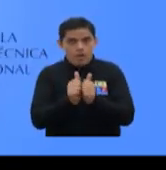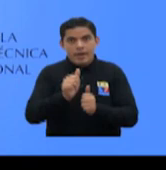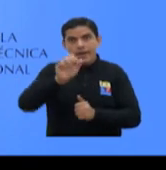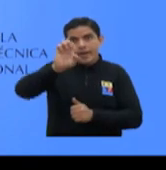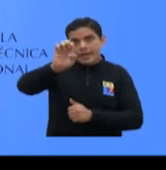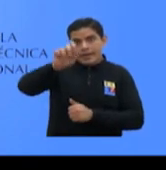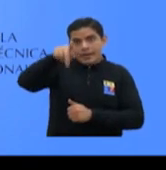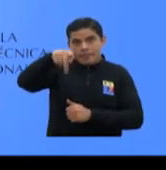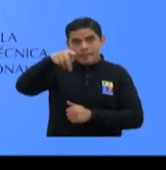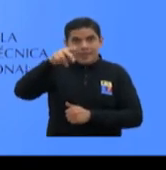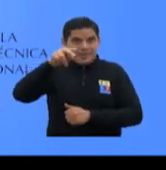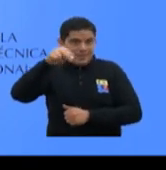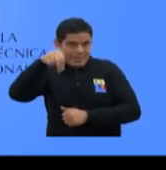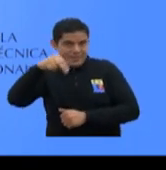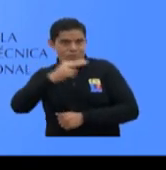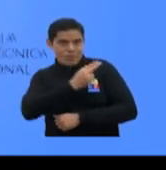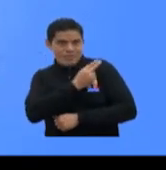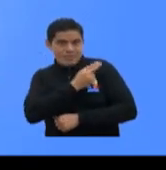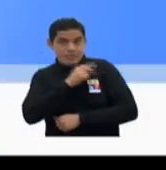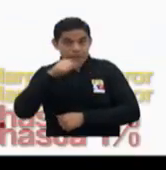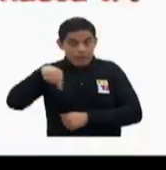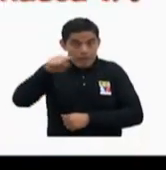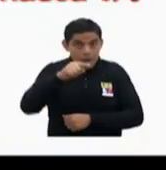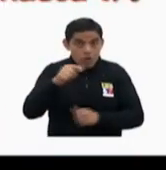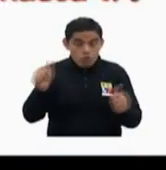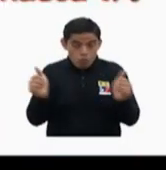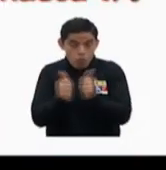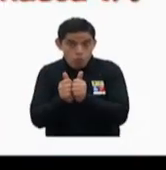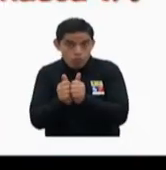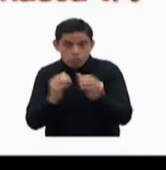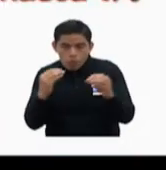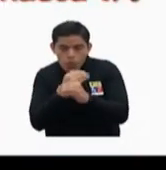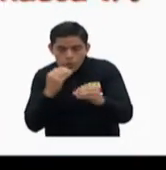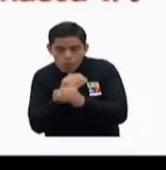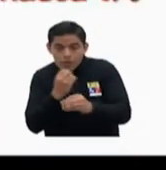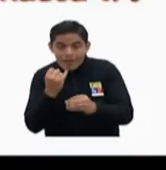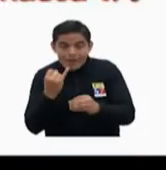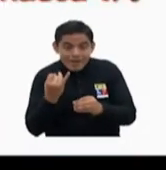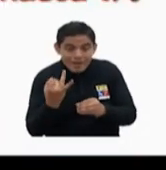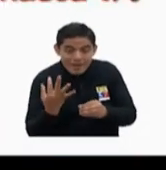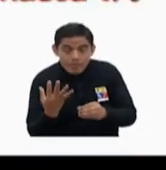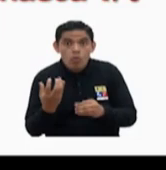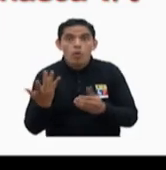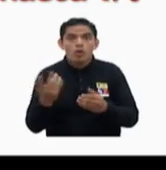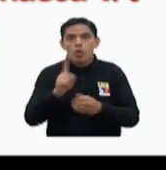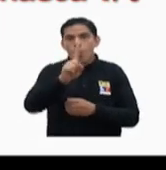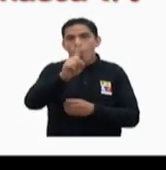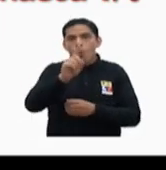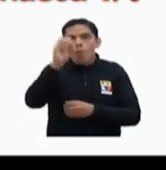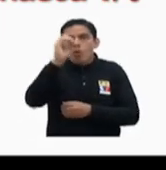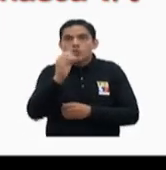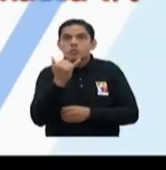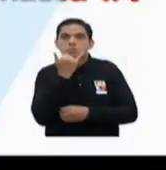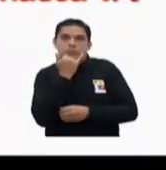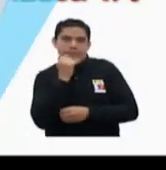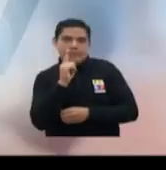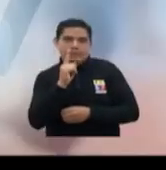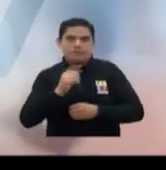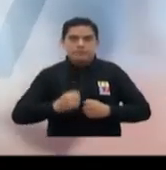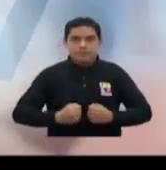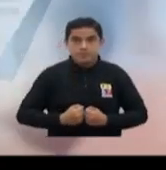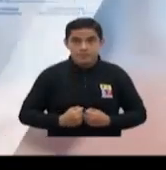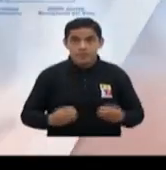forma conjunta con la Escuela Politécnica Nacional. El margen de error de este estudio de conteo rápido llega hasta el 1%.